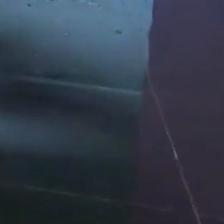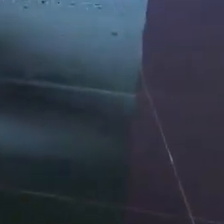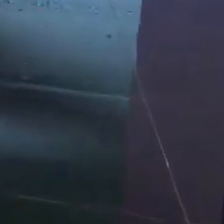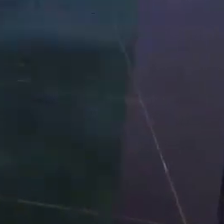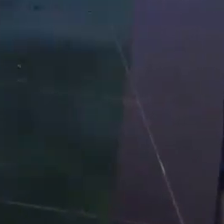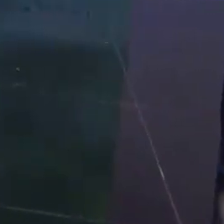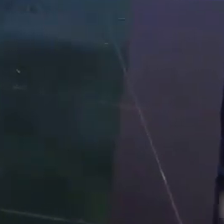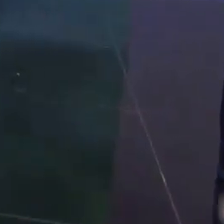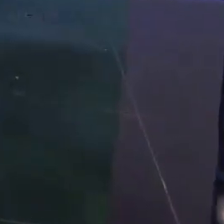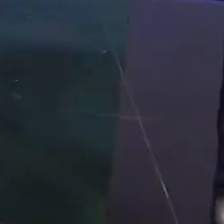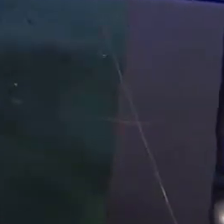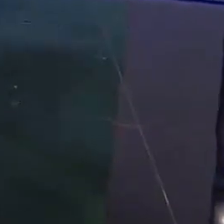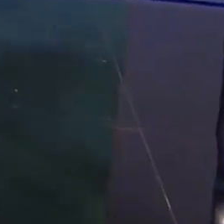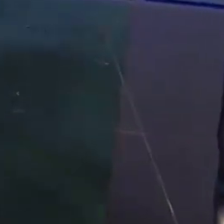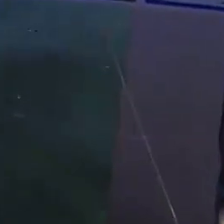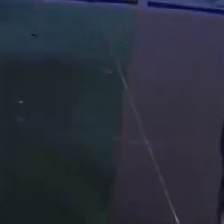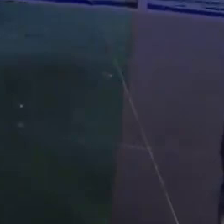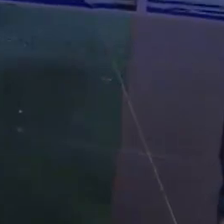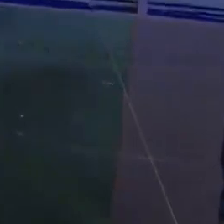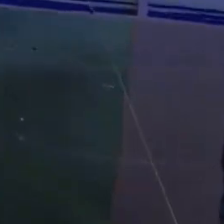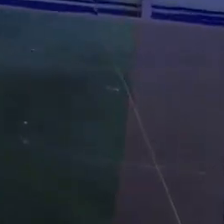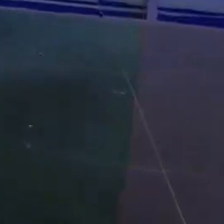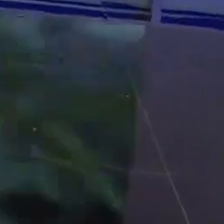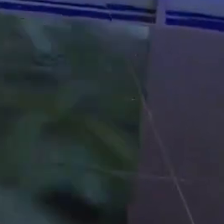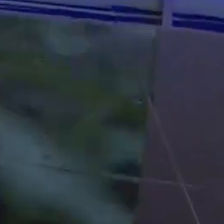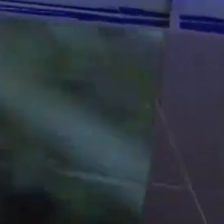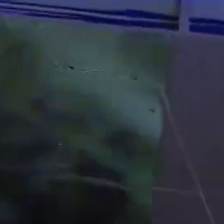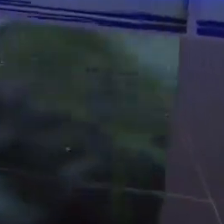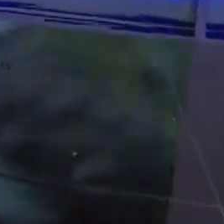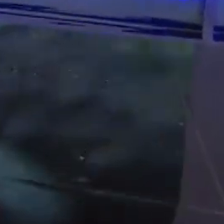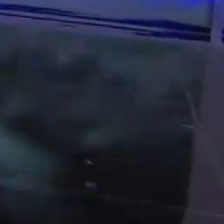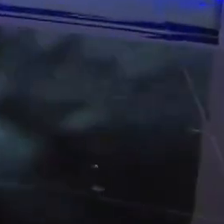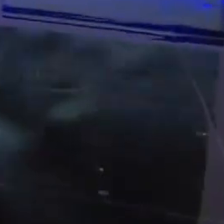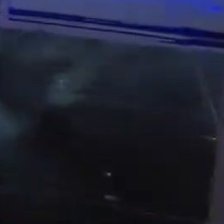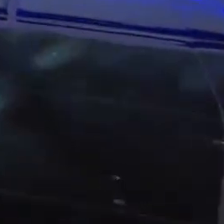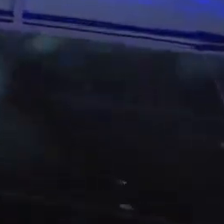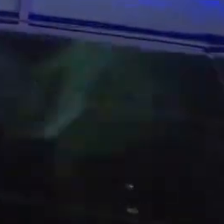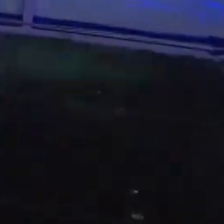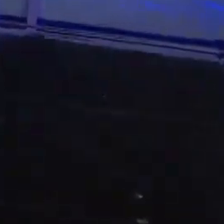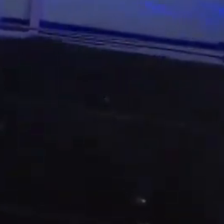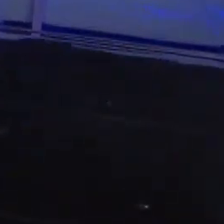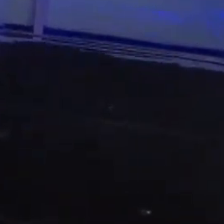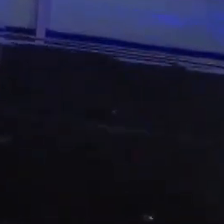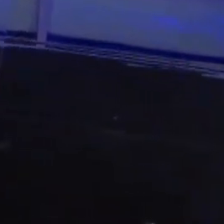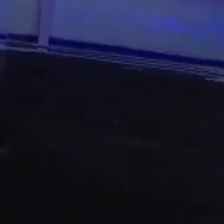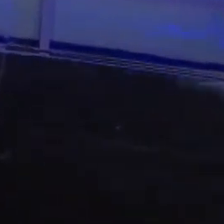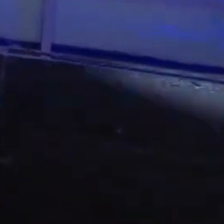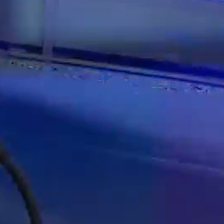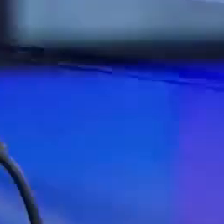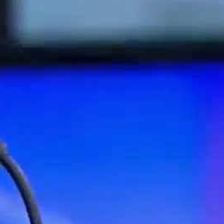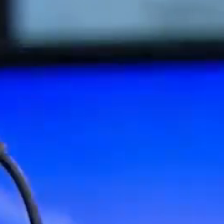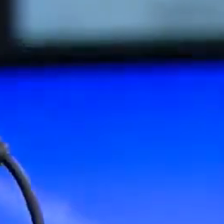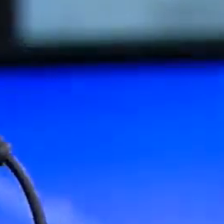Despertaste y soñaste coros de animales